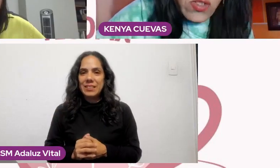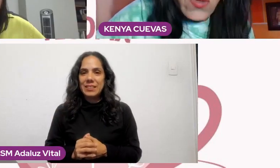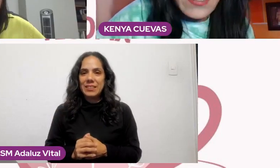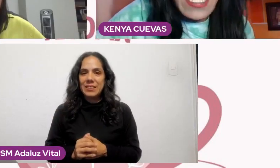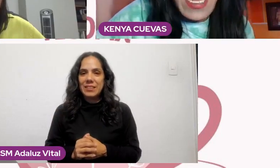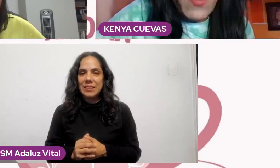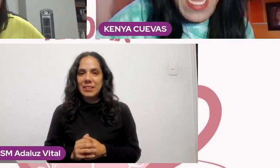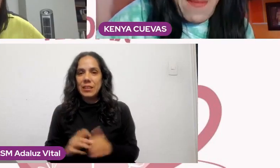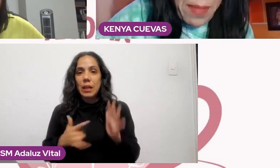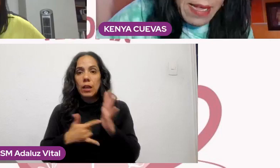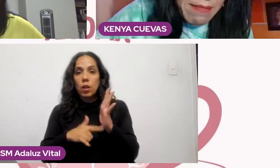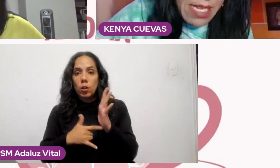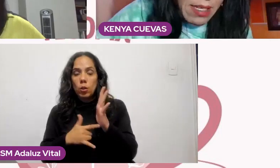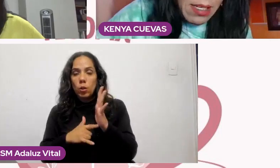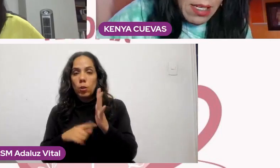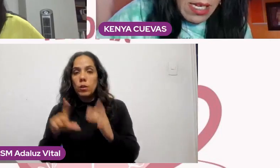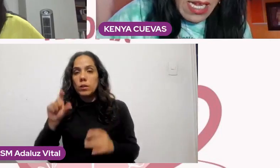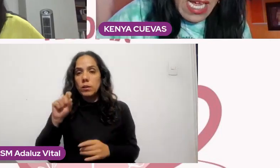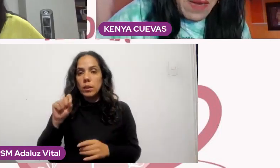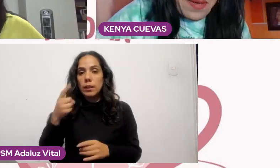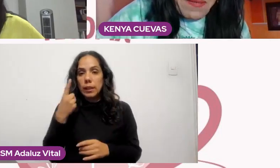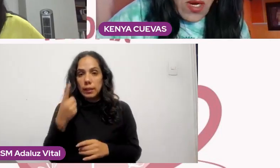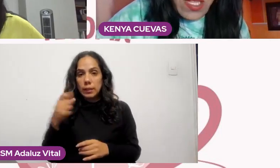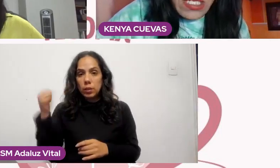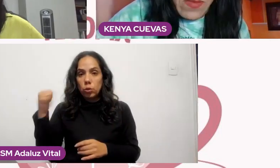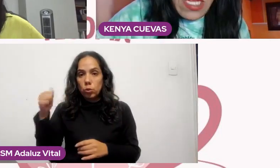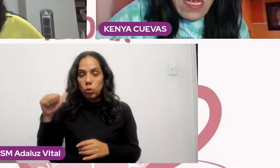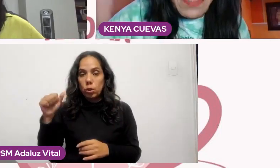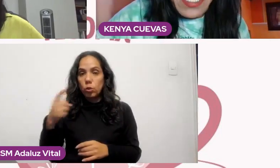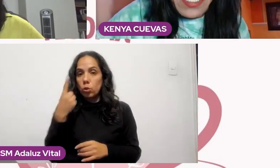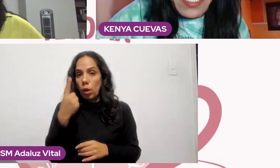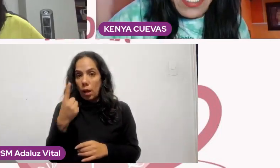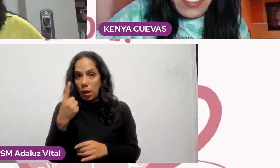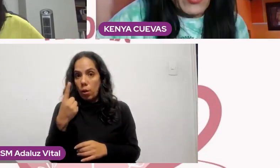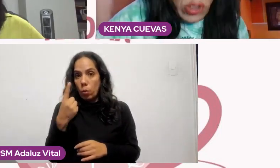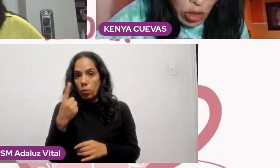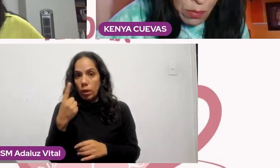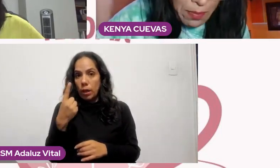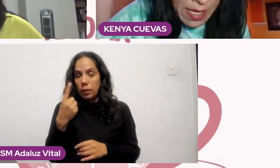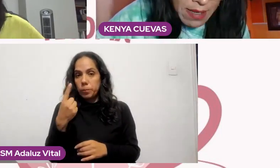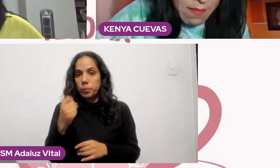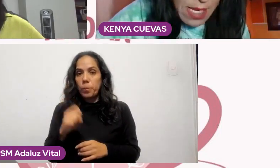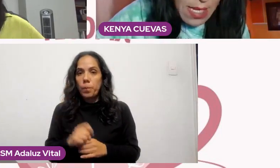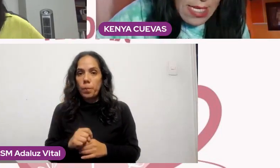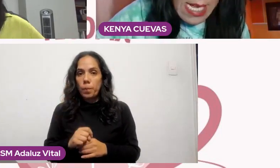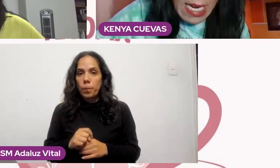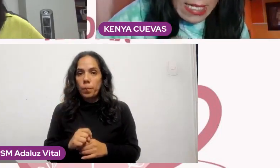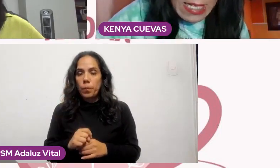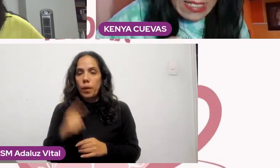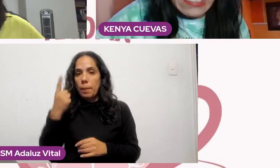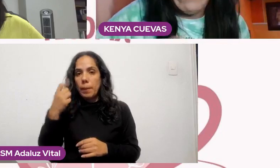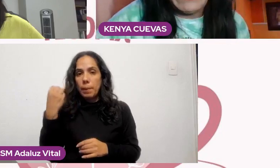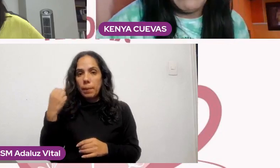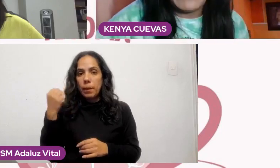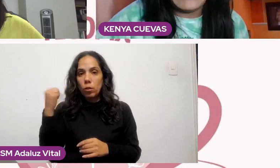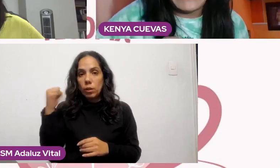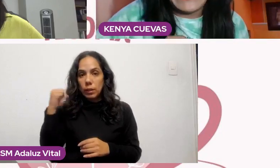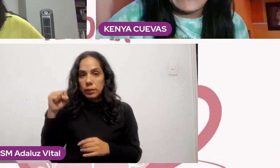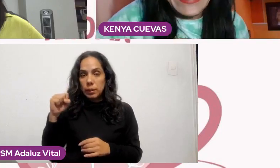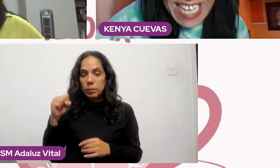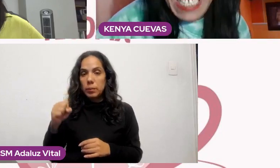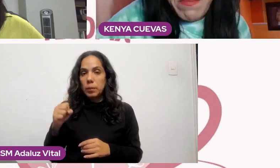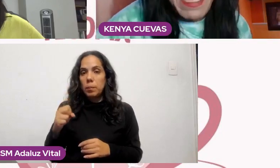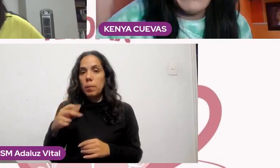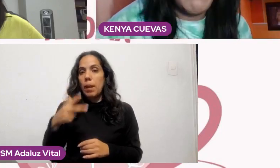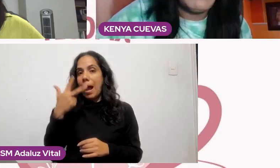de agosto es a la 1 p.m., el 1 de septiembre a las 8 p.m. y el 3 de septiembre a